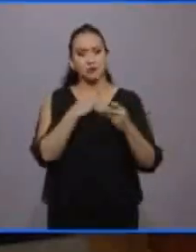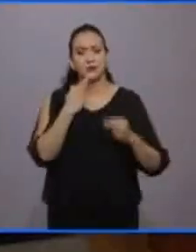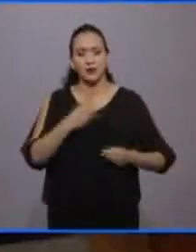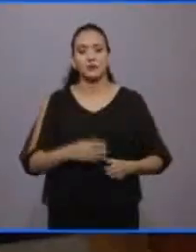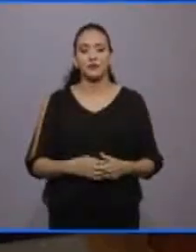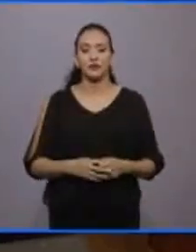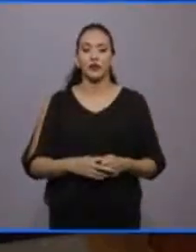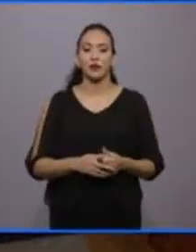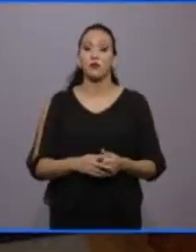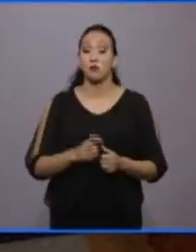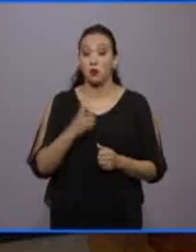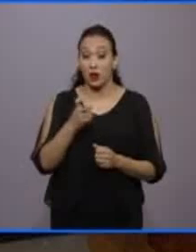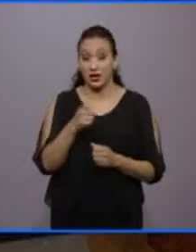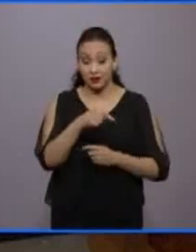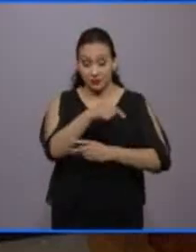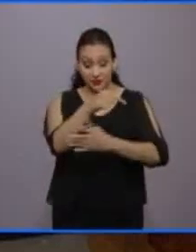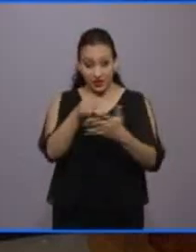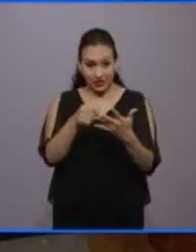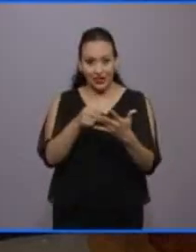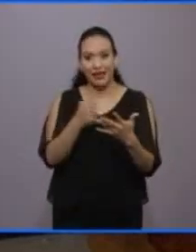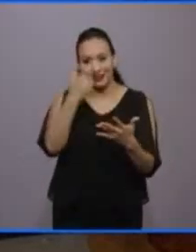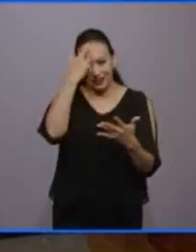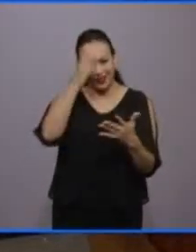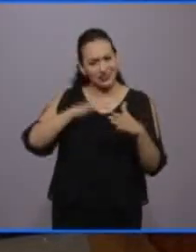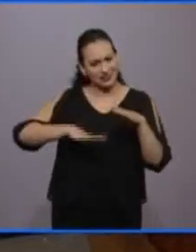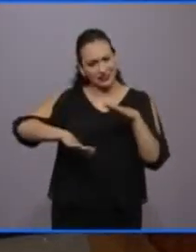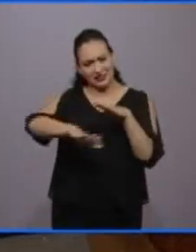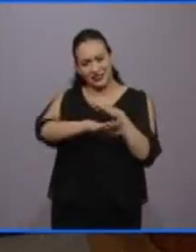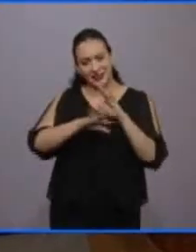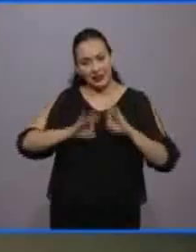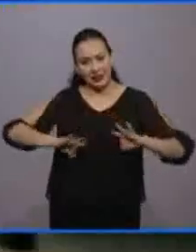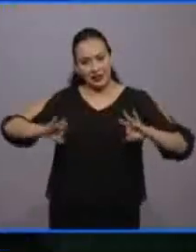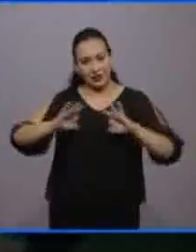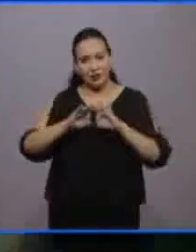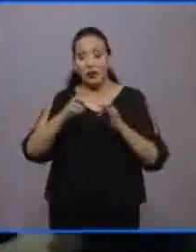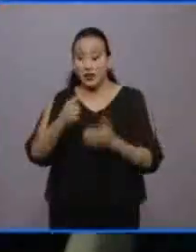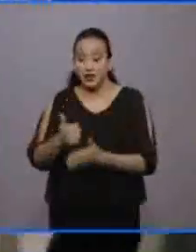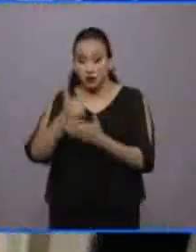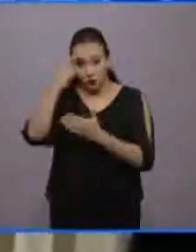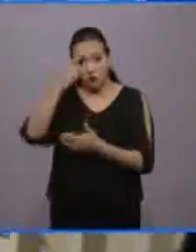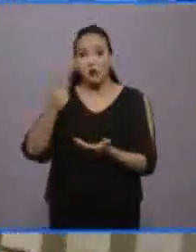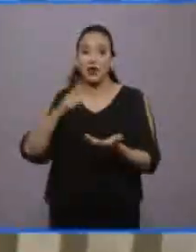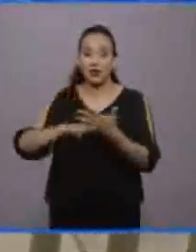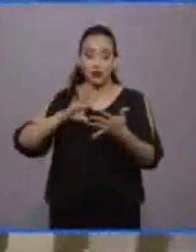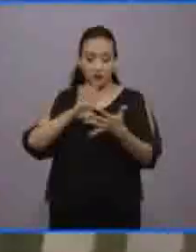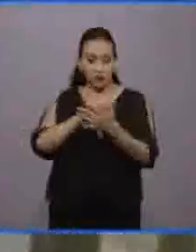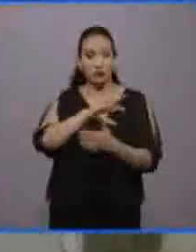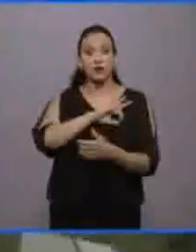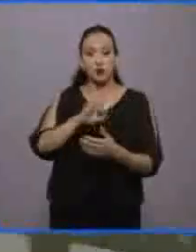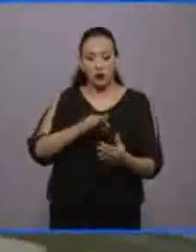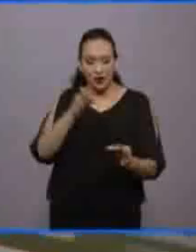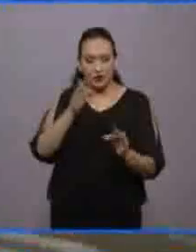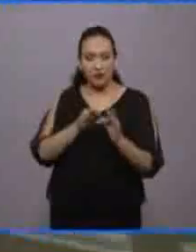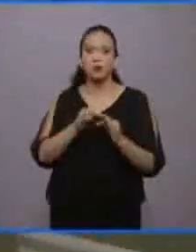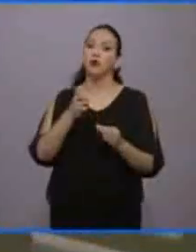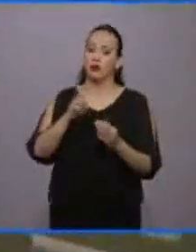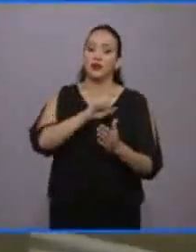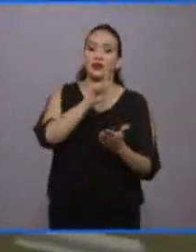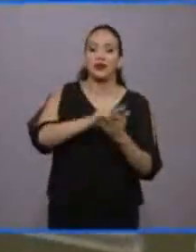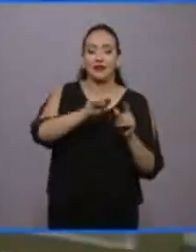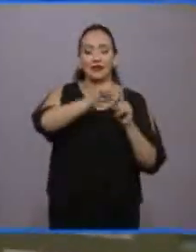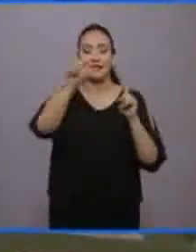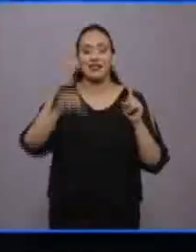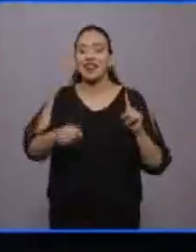lo tanto, son dichas bases las que deben orientar las controversias de ejecución penal, siendo la ley nacional en la materia la